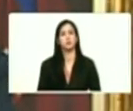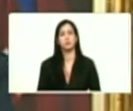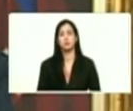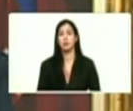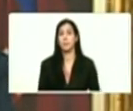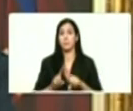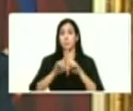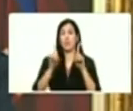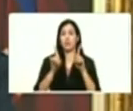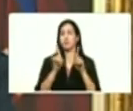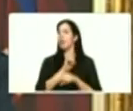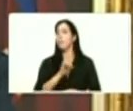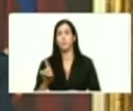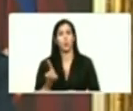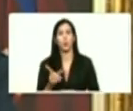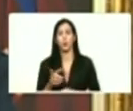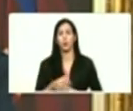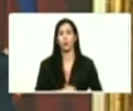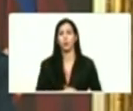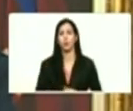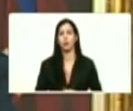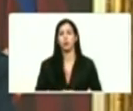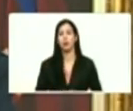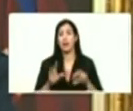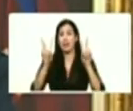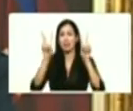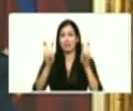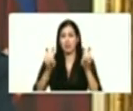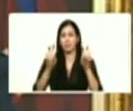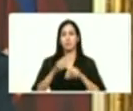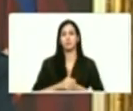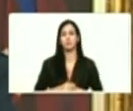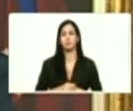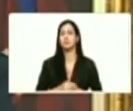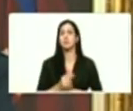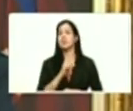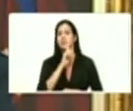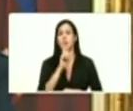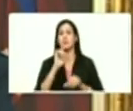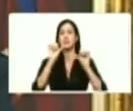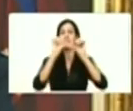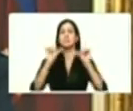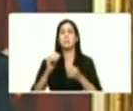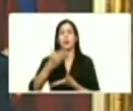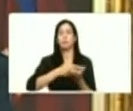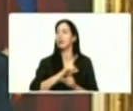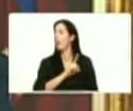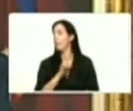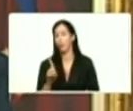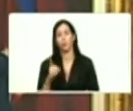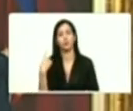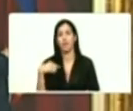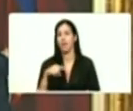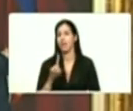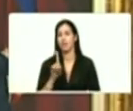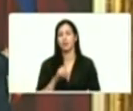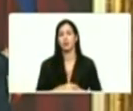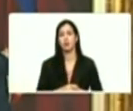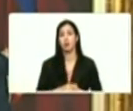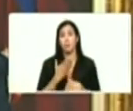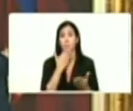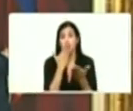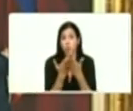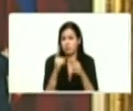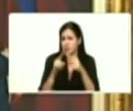pero lo que menos tiene es para el tema de que ellos llaman sistema de cambio es lo menos que tiene porque todo lo que